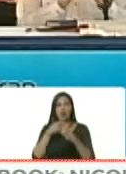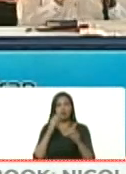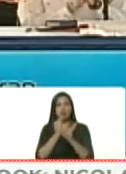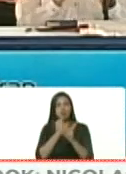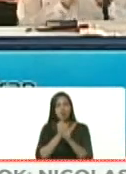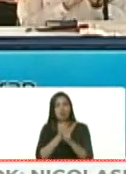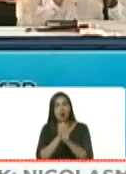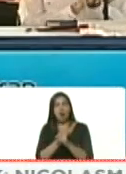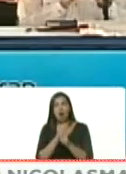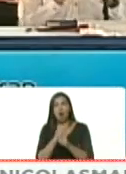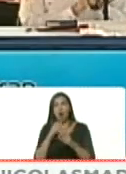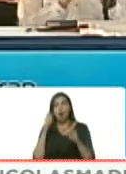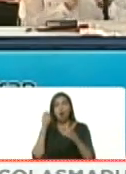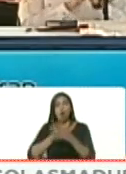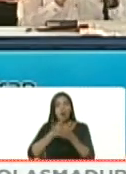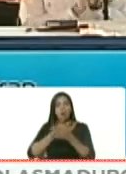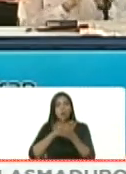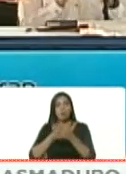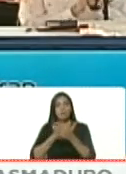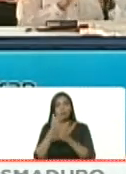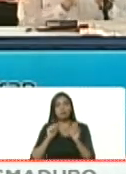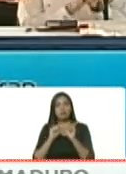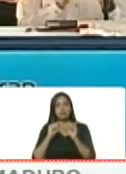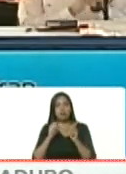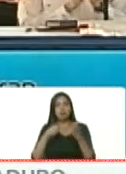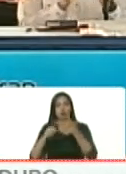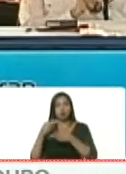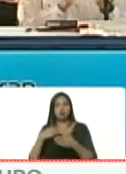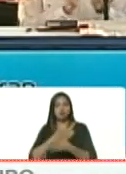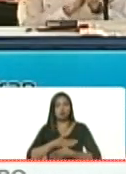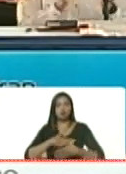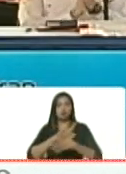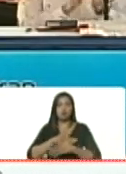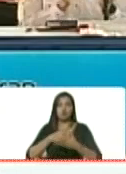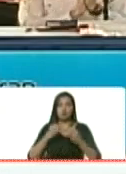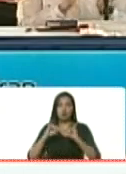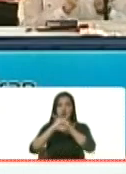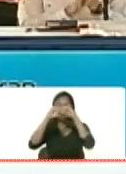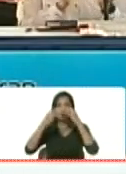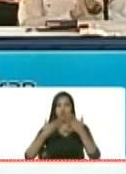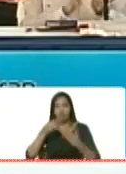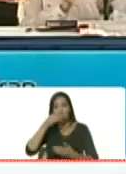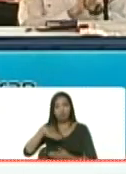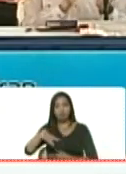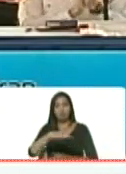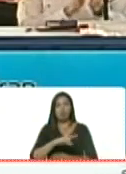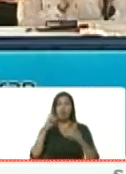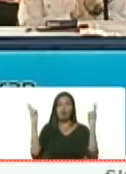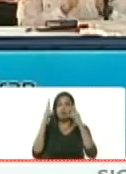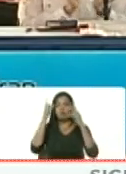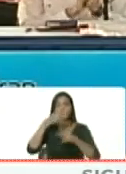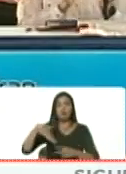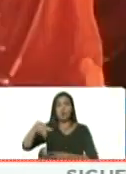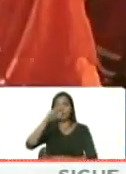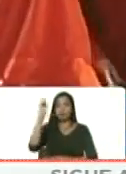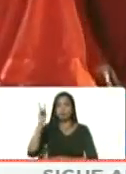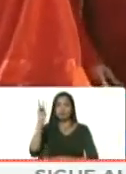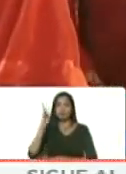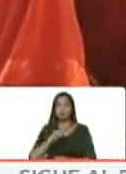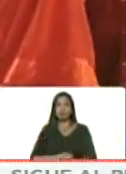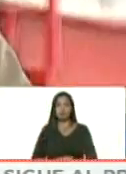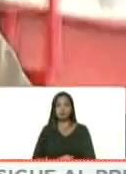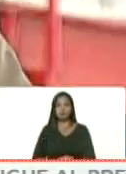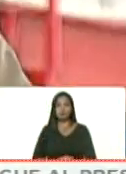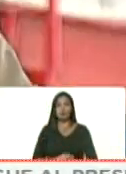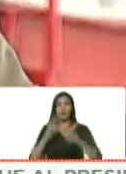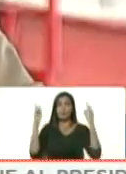trabajo, a la batalla, para construir el bienestar y la felicidad del pueblo. ¡Que viva el pueblo de Venezuela!